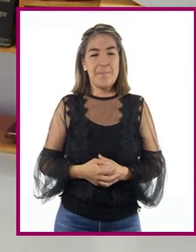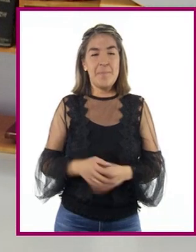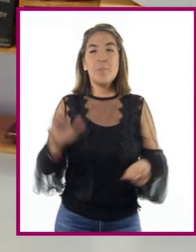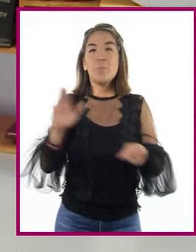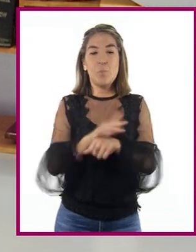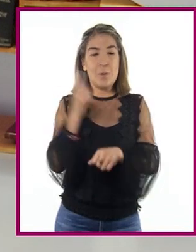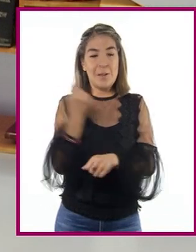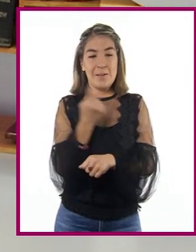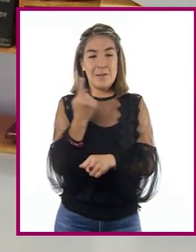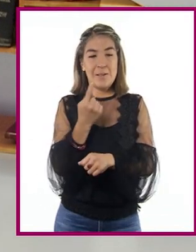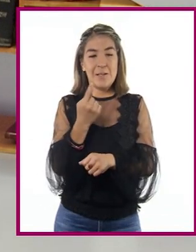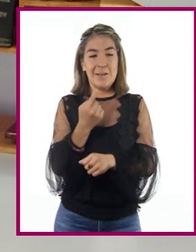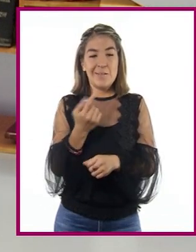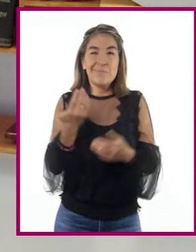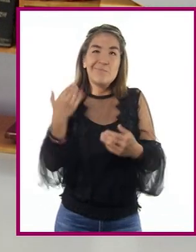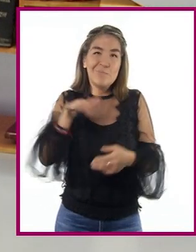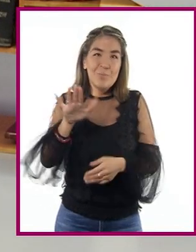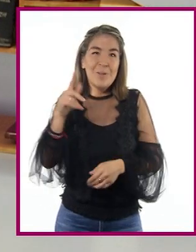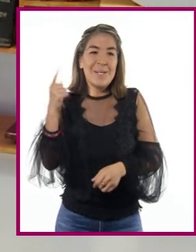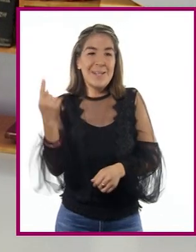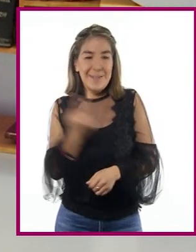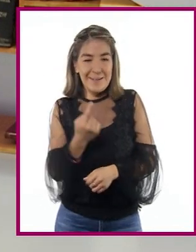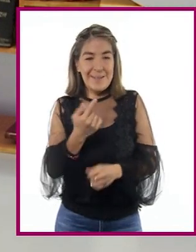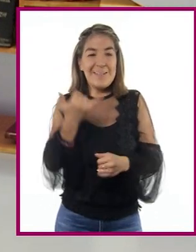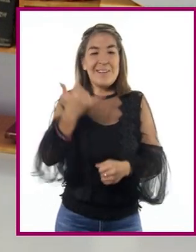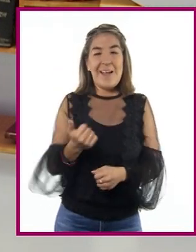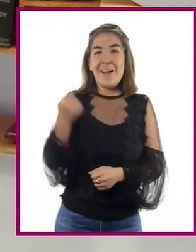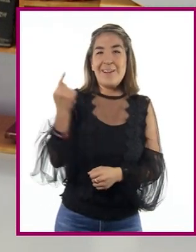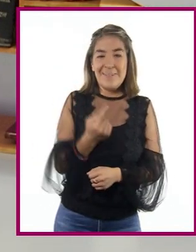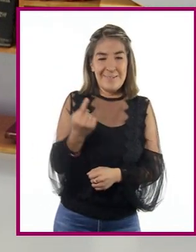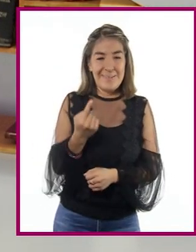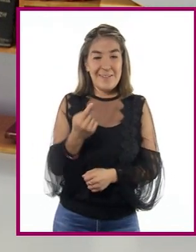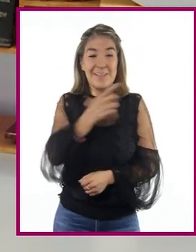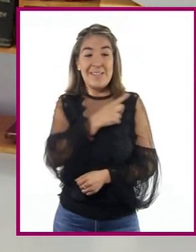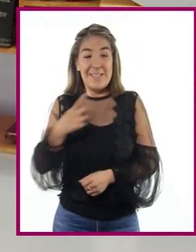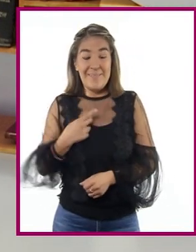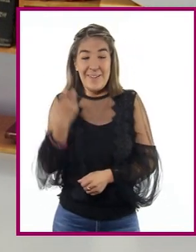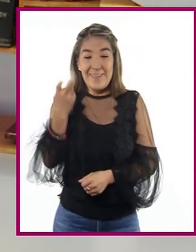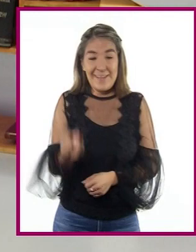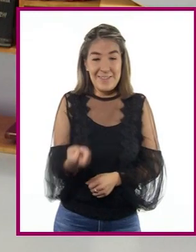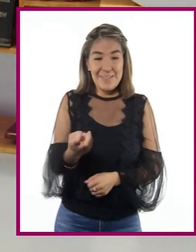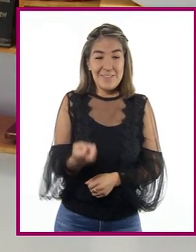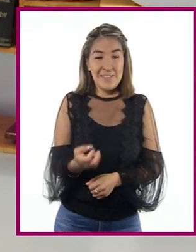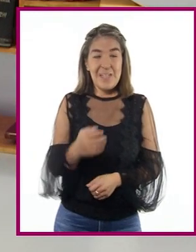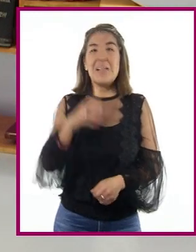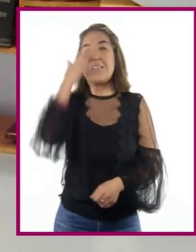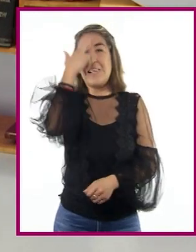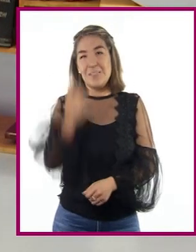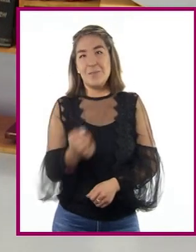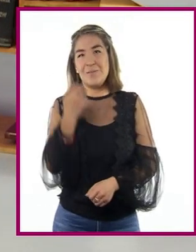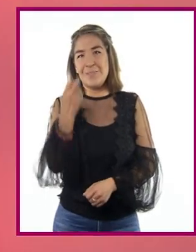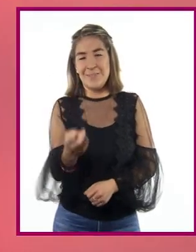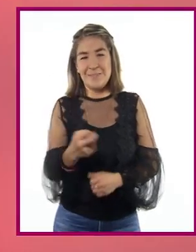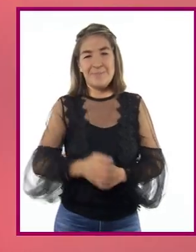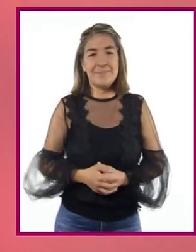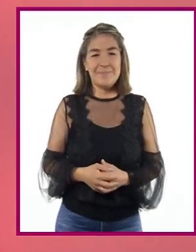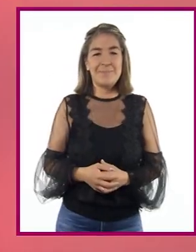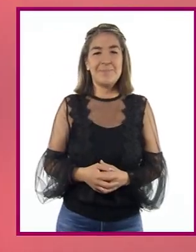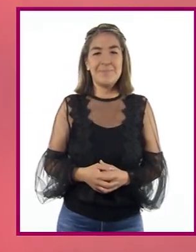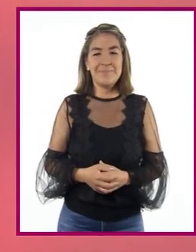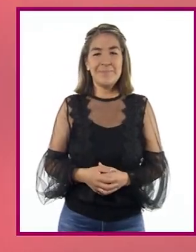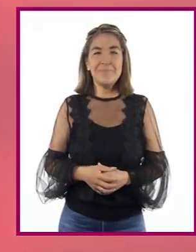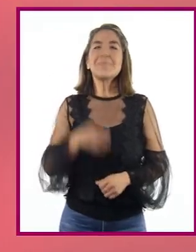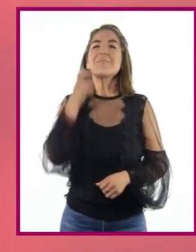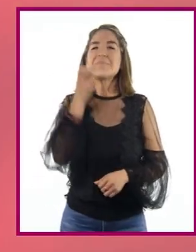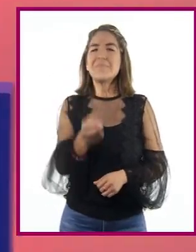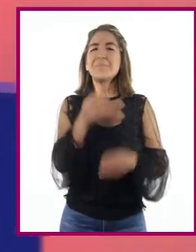por qué, puesto que, ya que, debido a causa de. Creo que